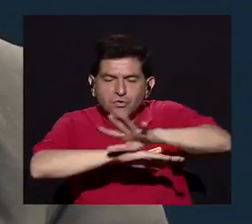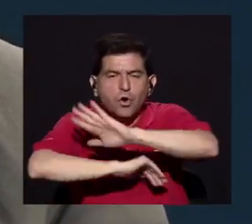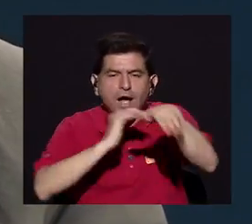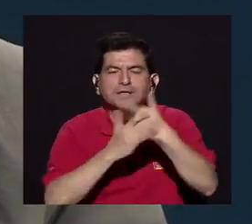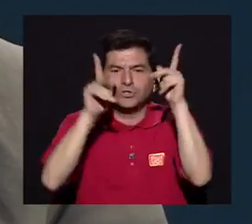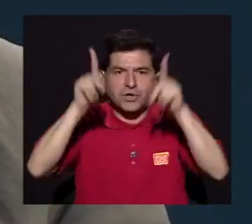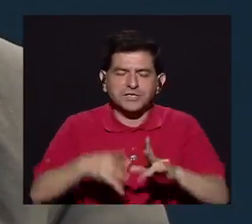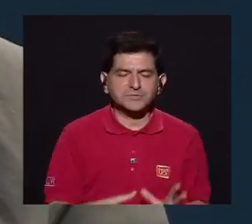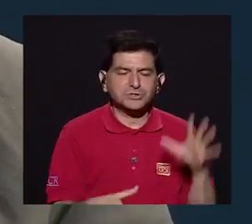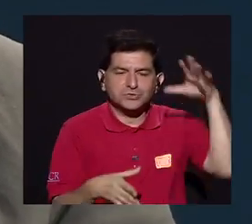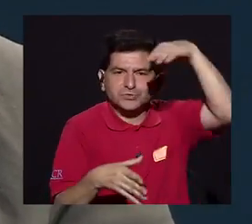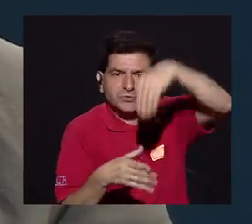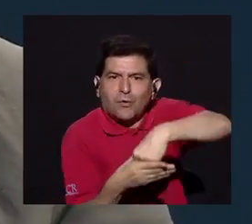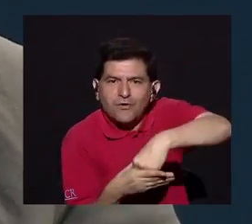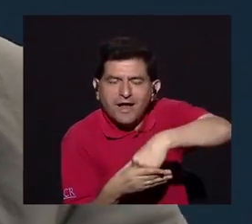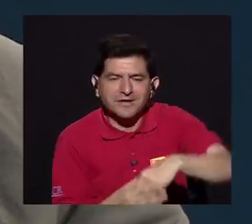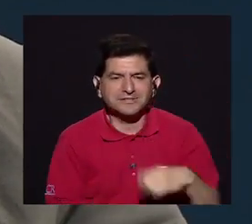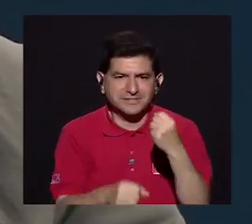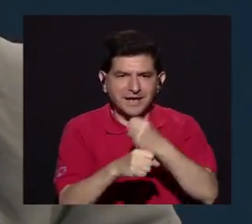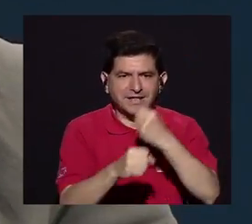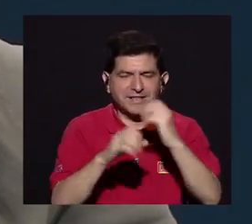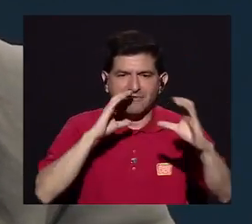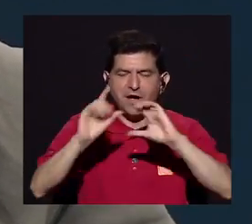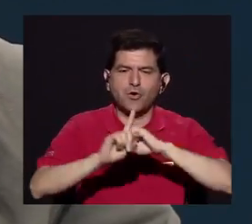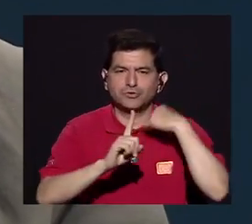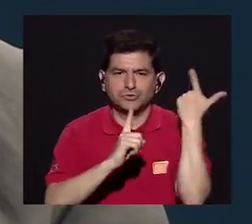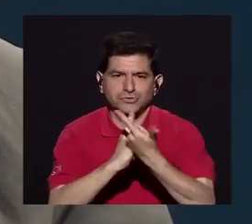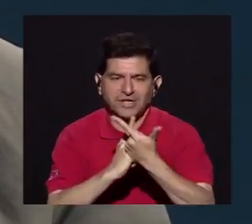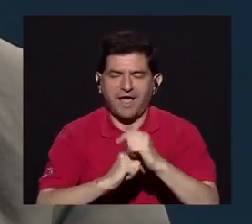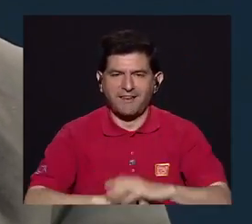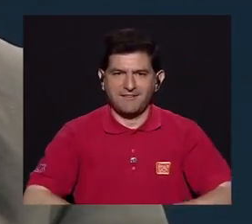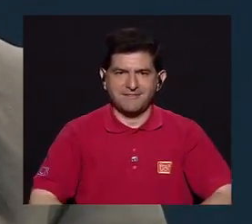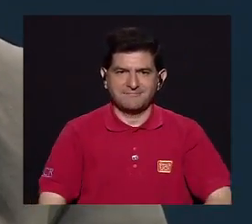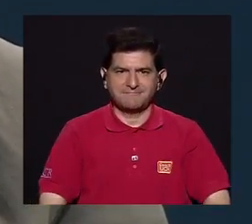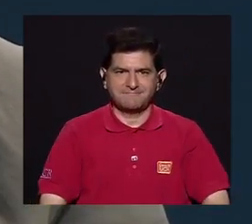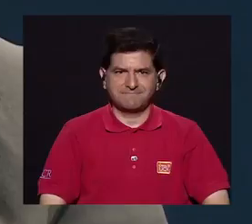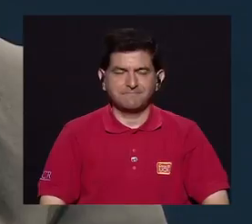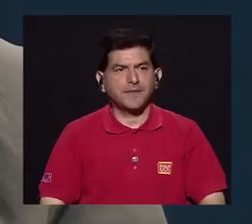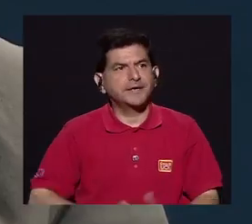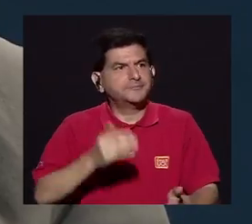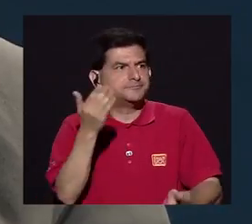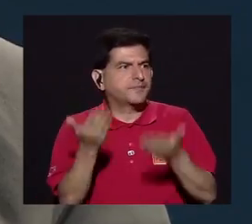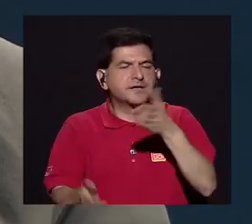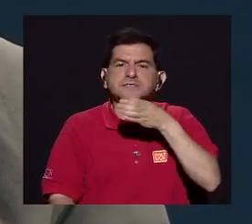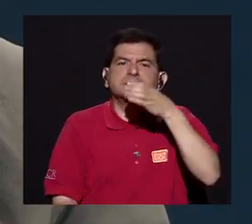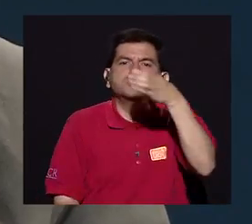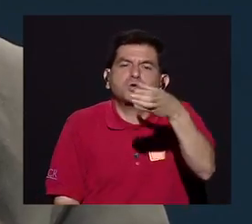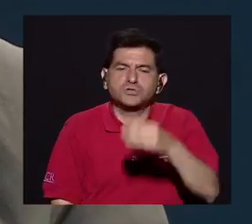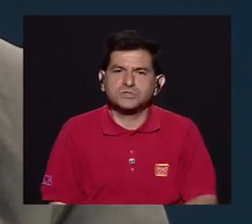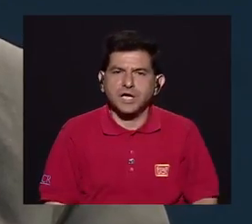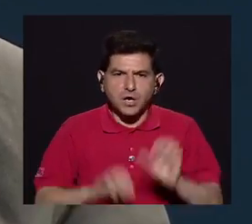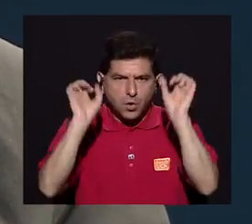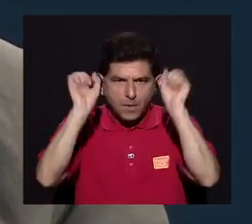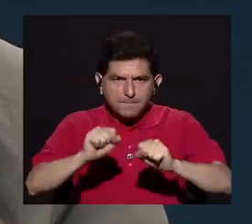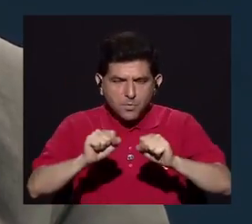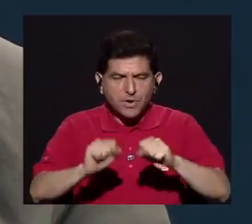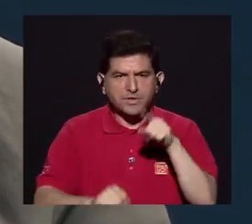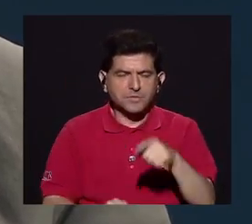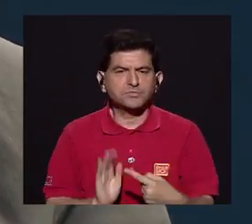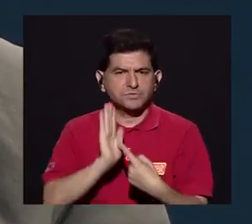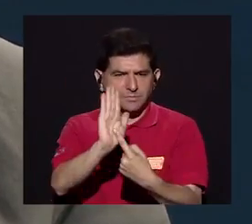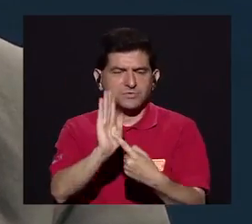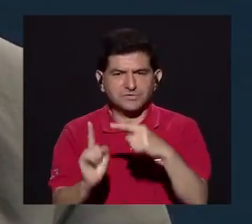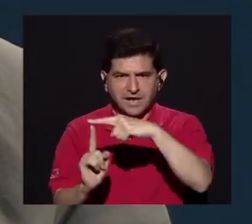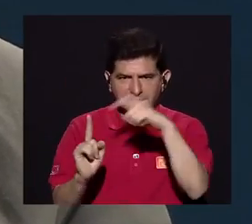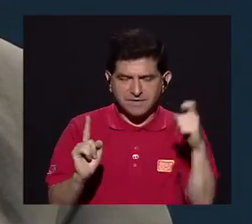todas las personas que nos involucramos en hacer comunicación social. ¿Cuál sería una recomendación que se podría dar,